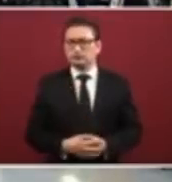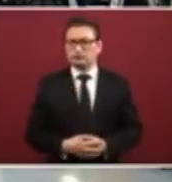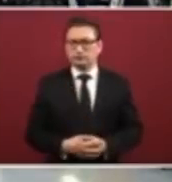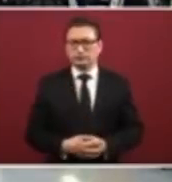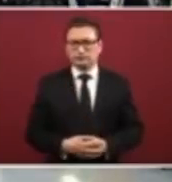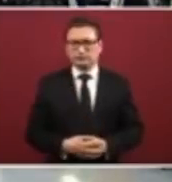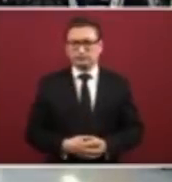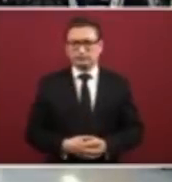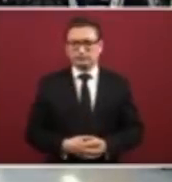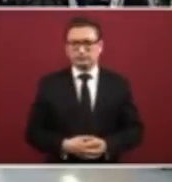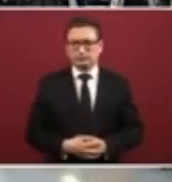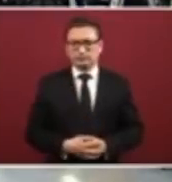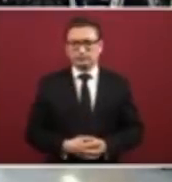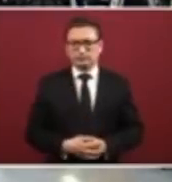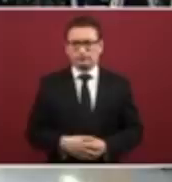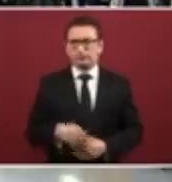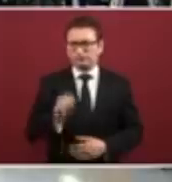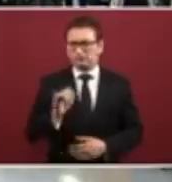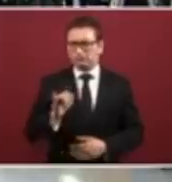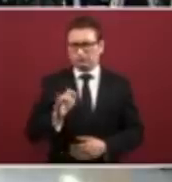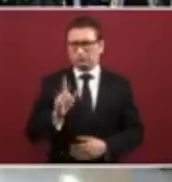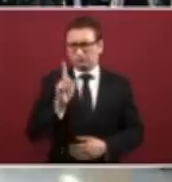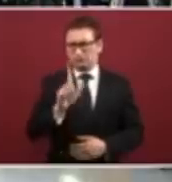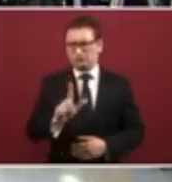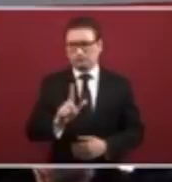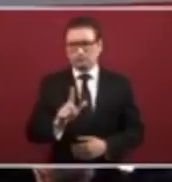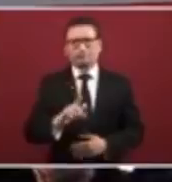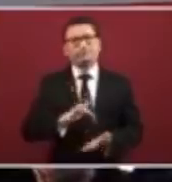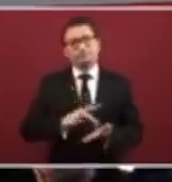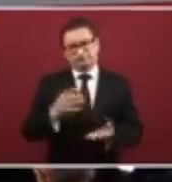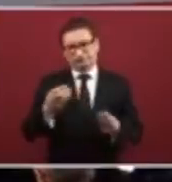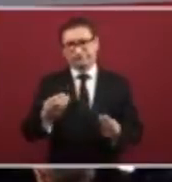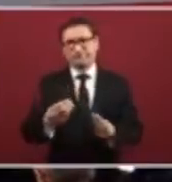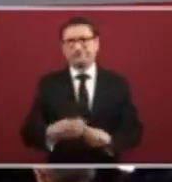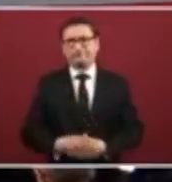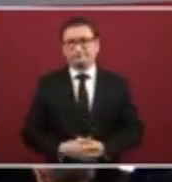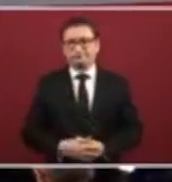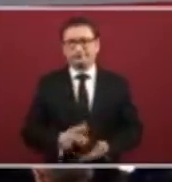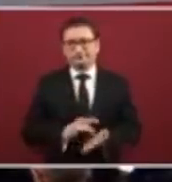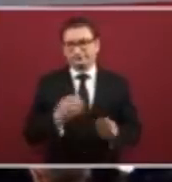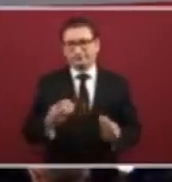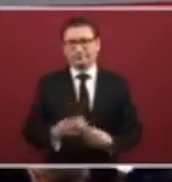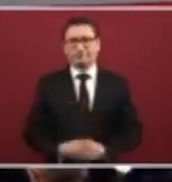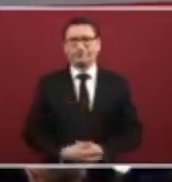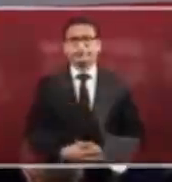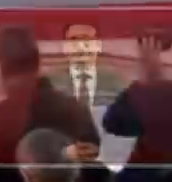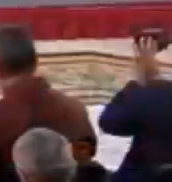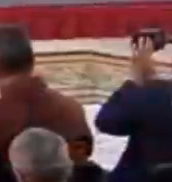Sí, el lunes. Muchas gracias, muchas gracias.